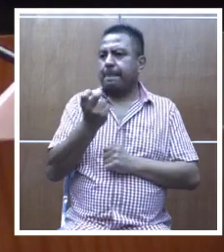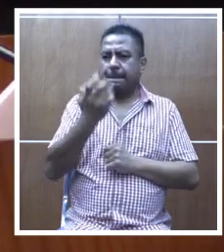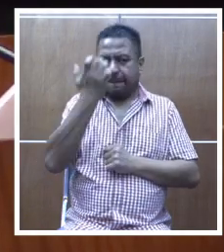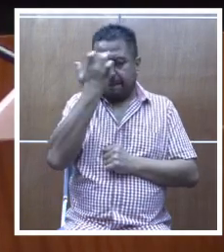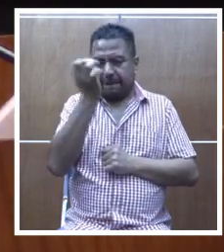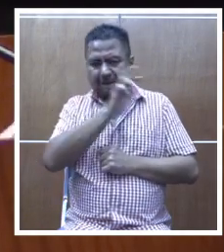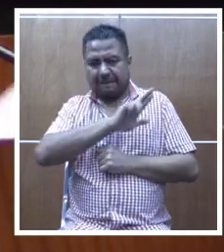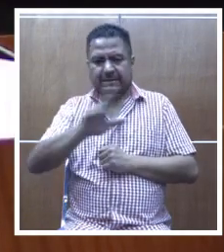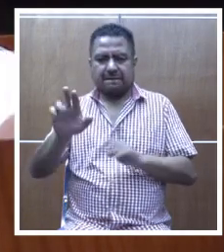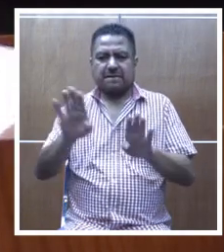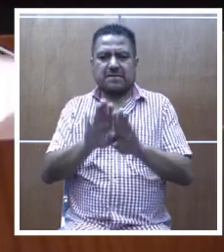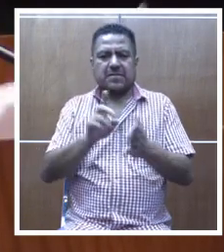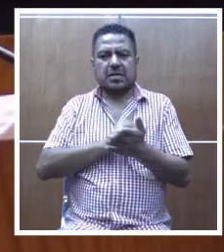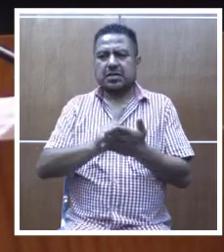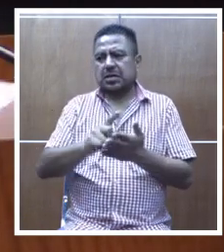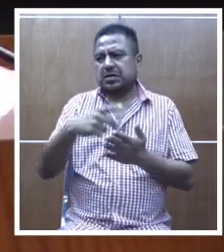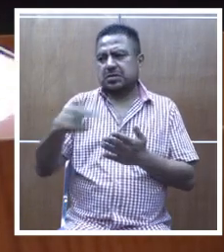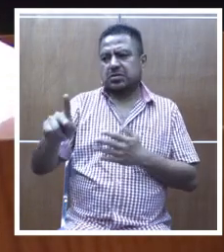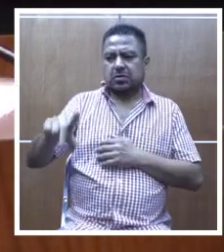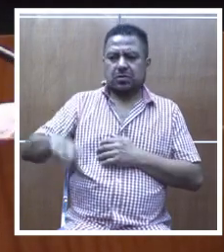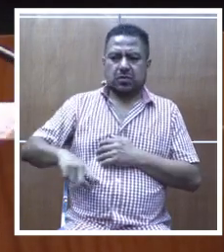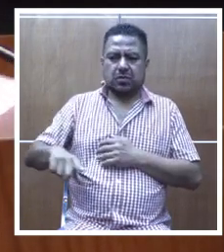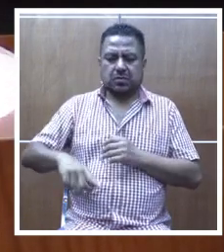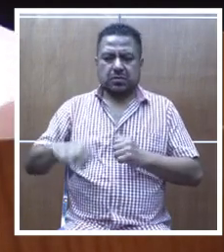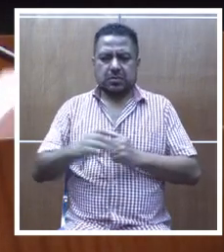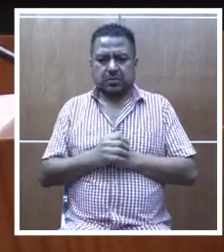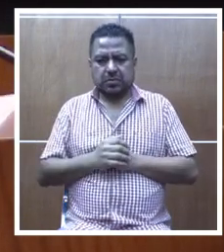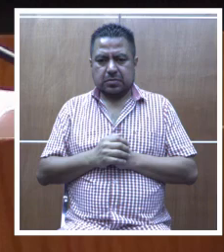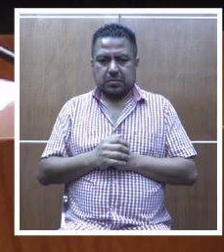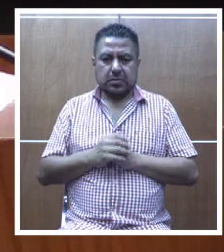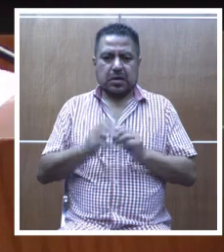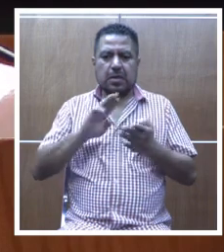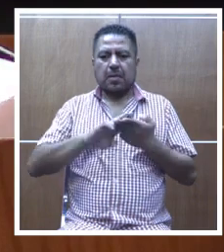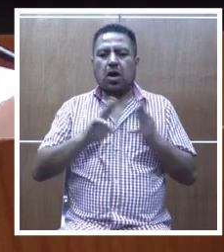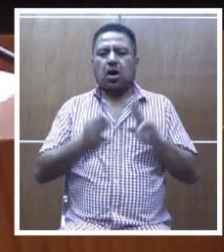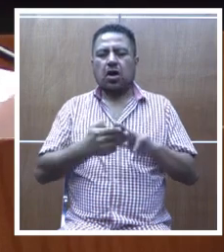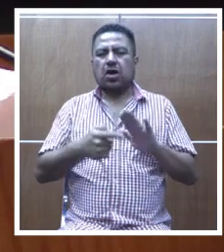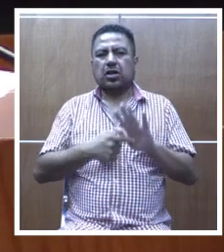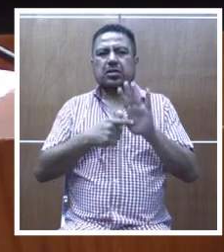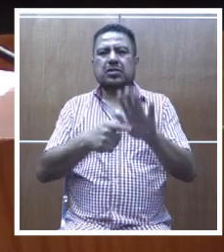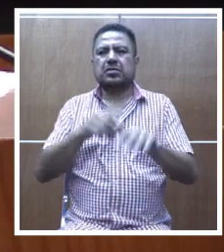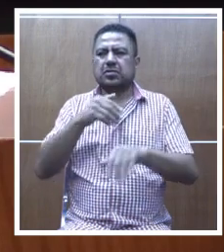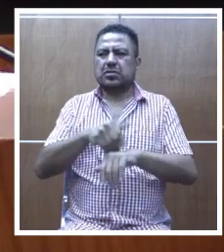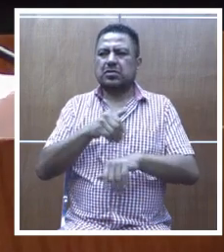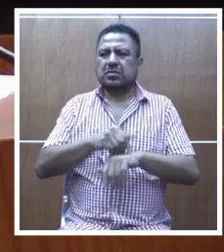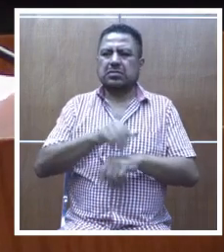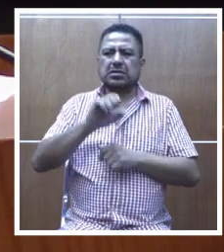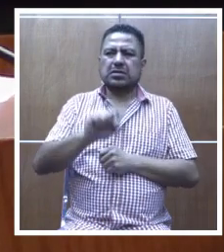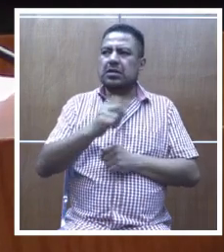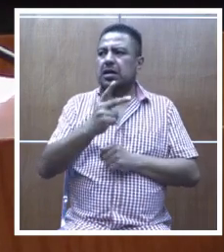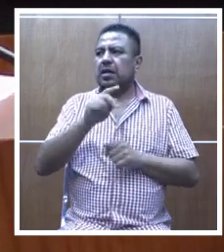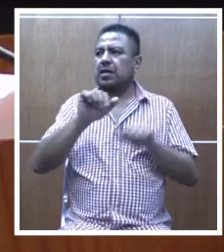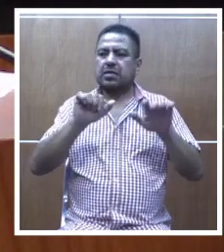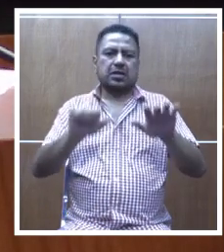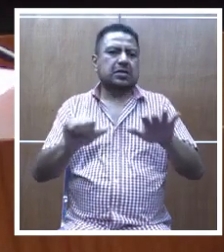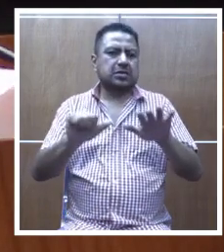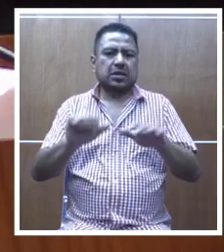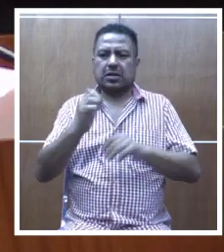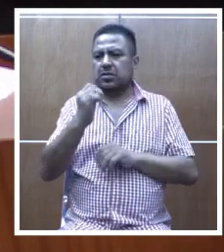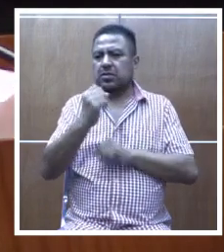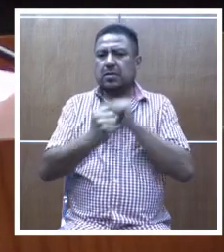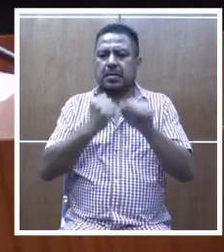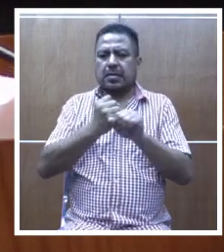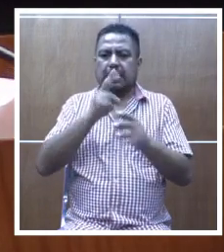reconocimiento como sujetos de derecho público. En nuestra exposición de motivos 12ª señalamos que con fecha 16 de octubre